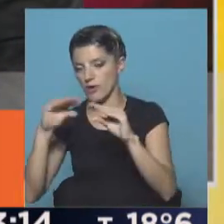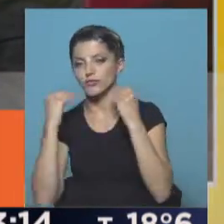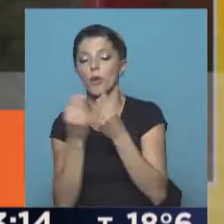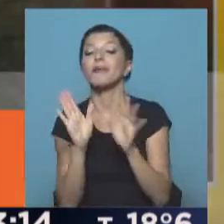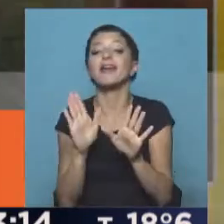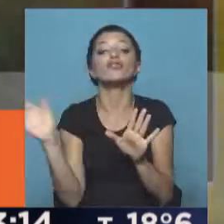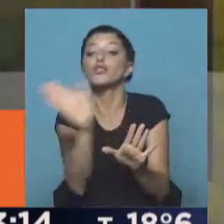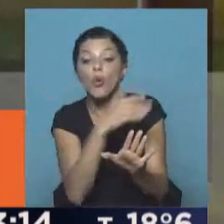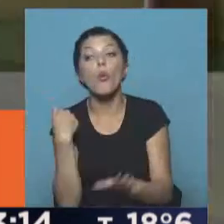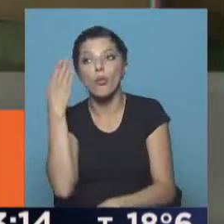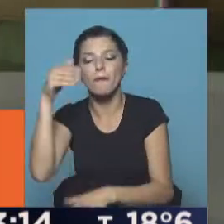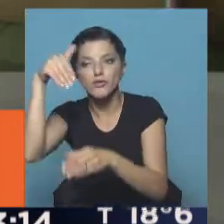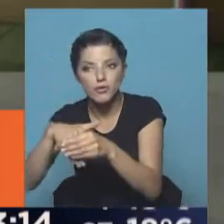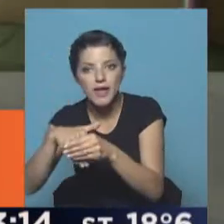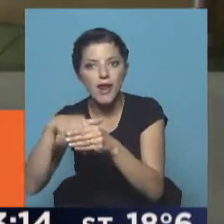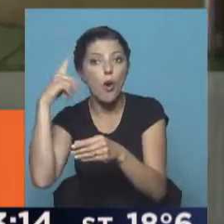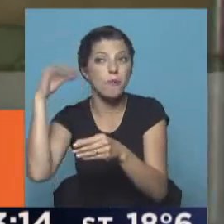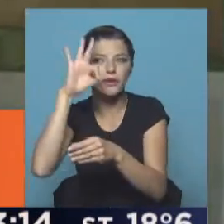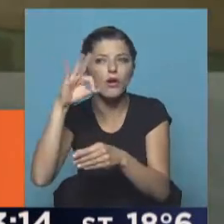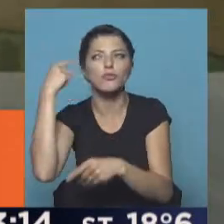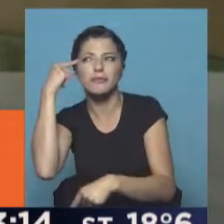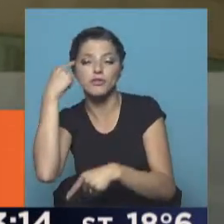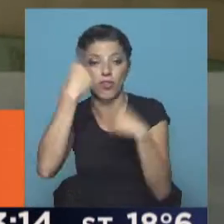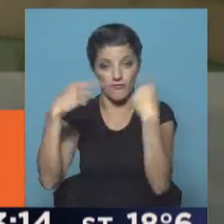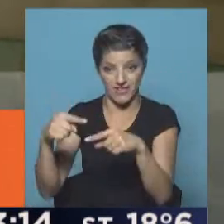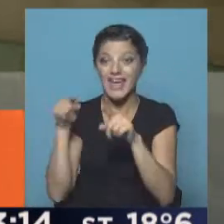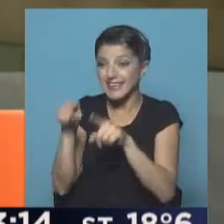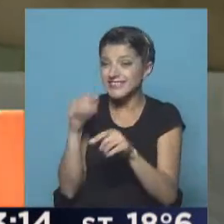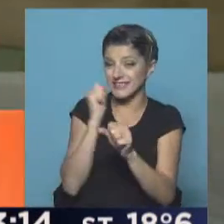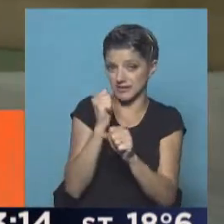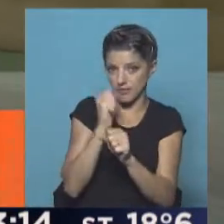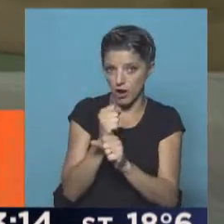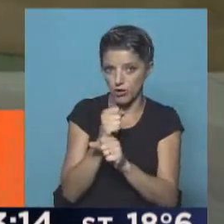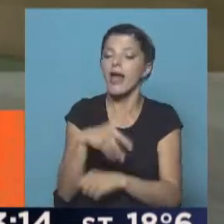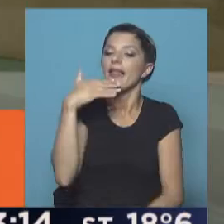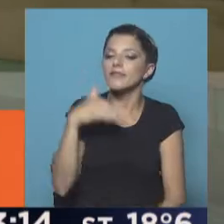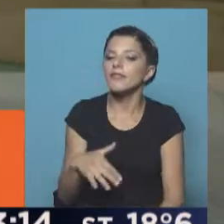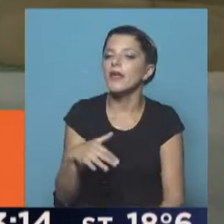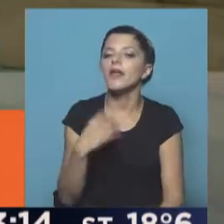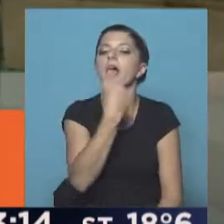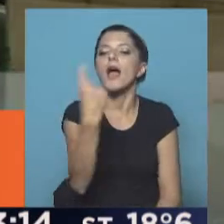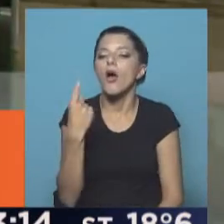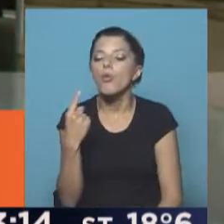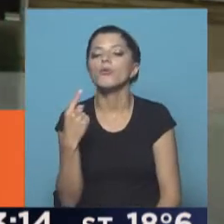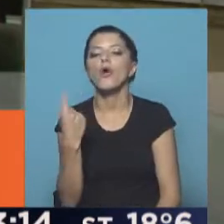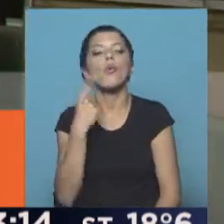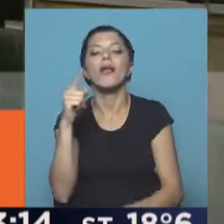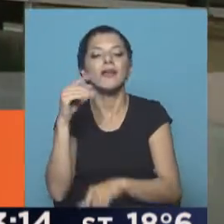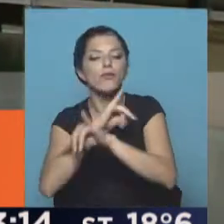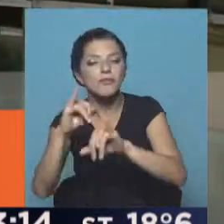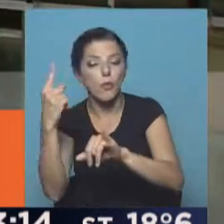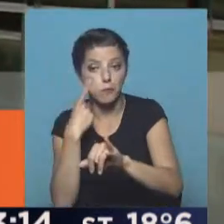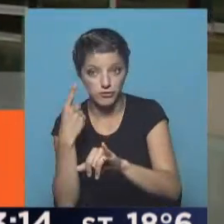es la tarea de representación, interpretar las distintas motivaciones que tenemos todos nosotros, la distinta información que manejamos para decidir